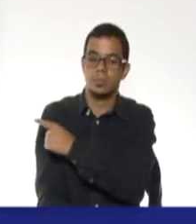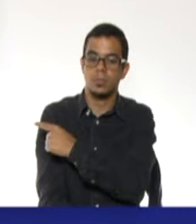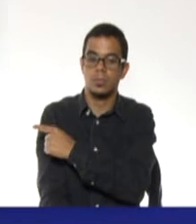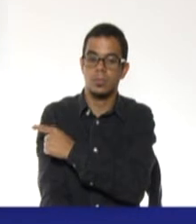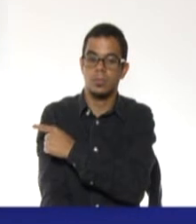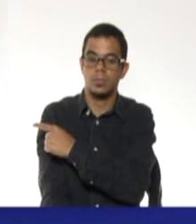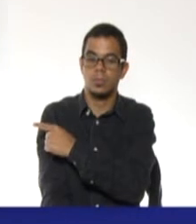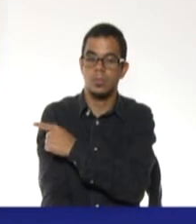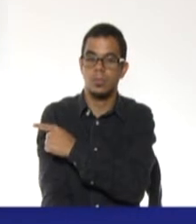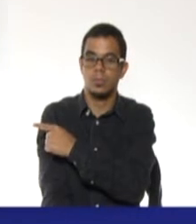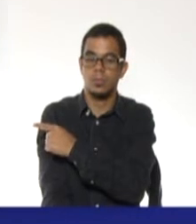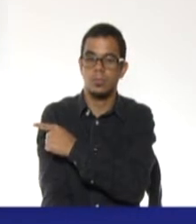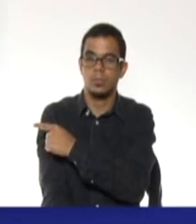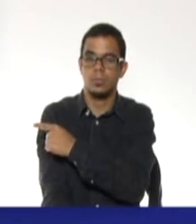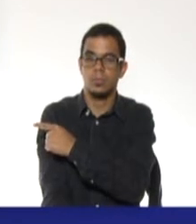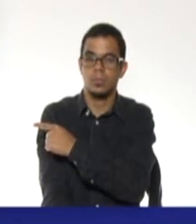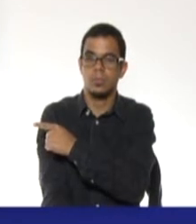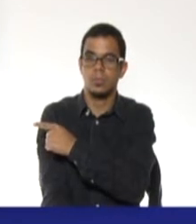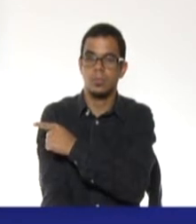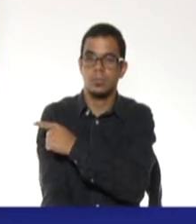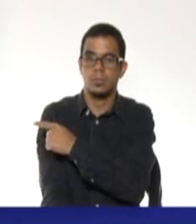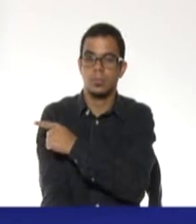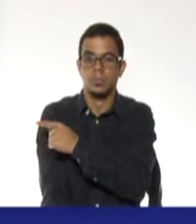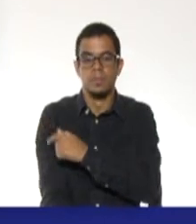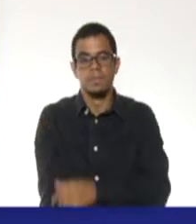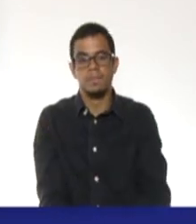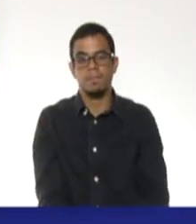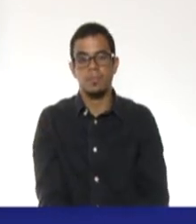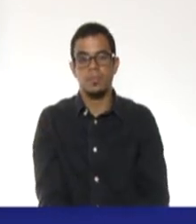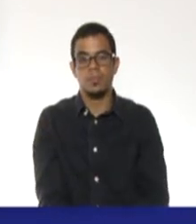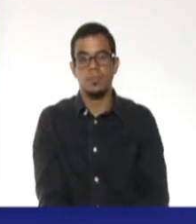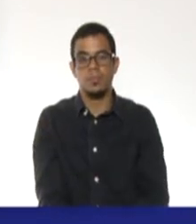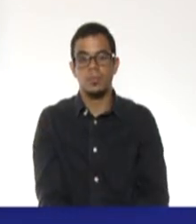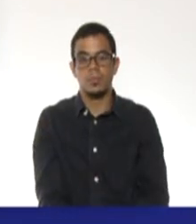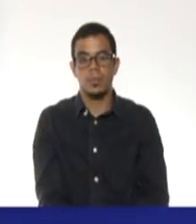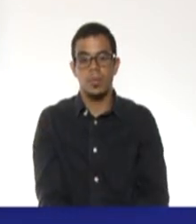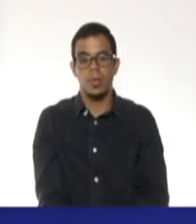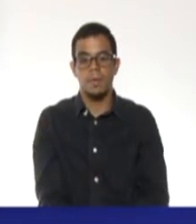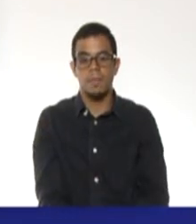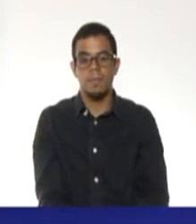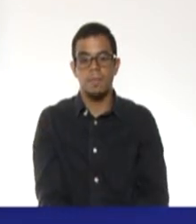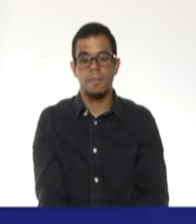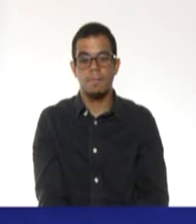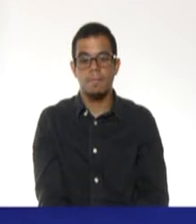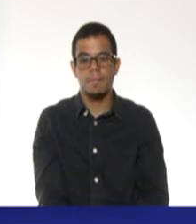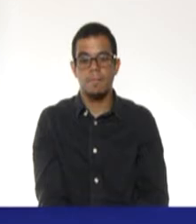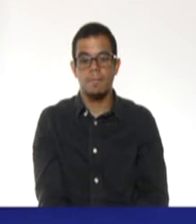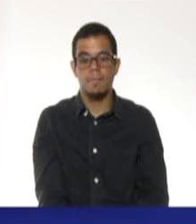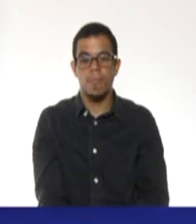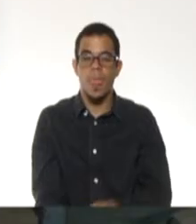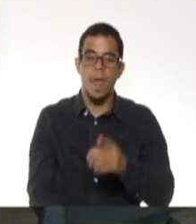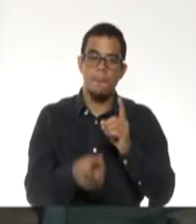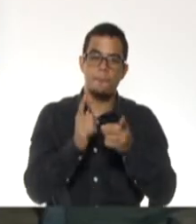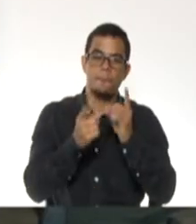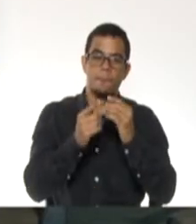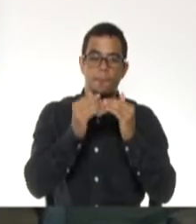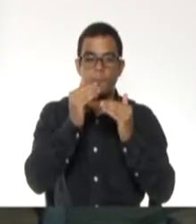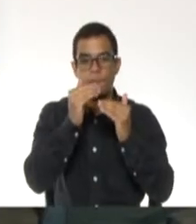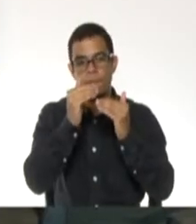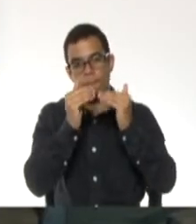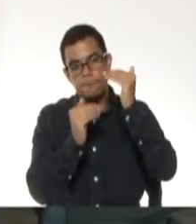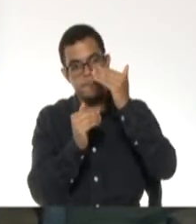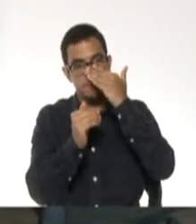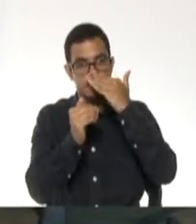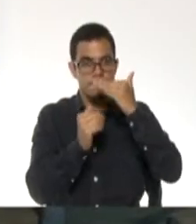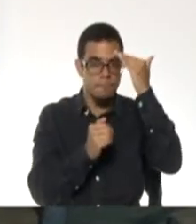están allí, dos láminas, pues son dos bimetálicos, que tienen un coeficiente de dilatación, uno mayor al otro, y